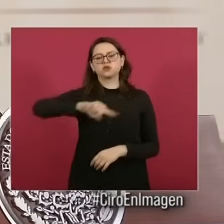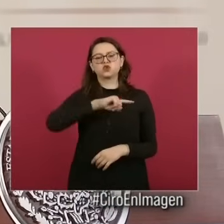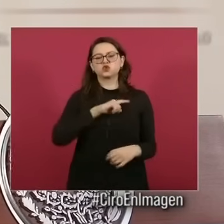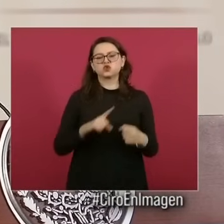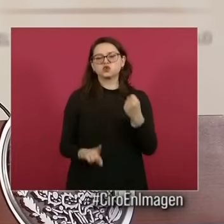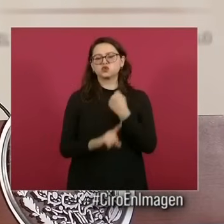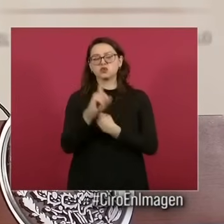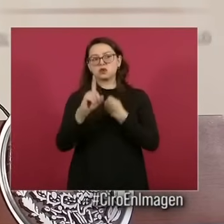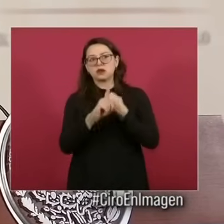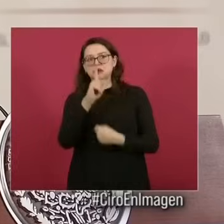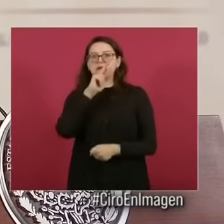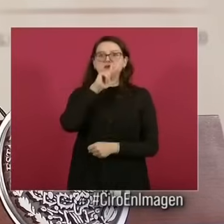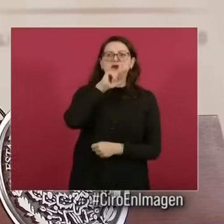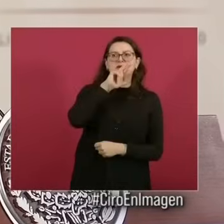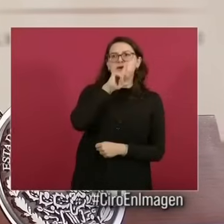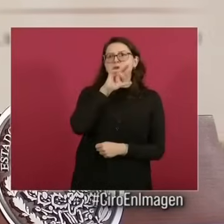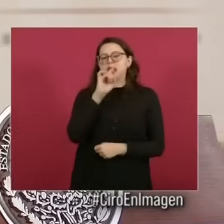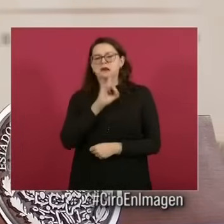no hay nada que temer.